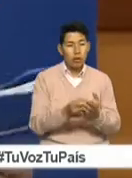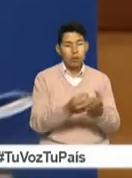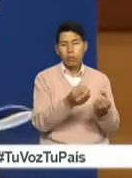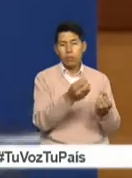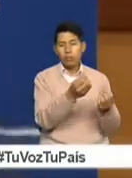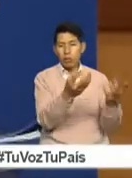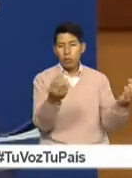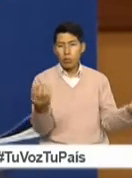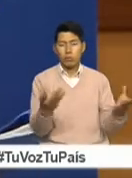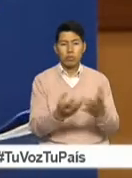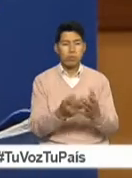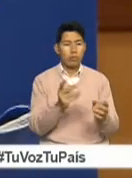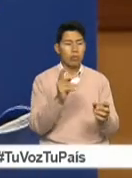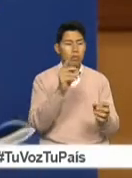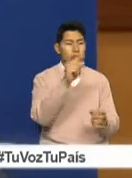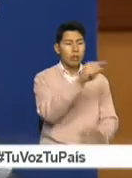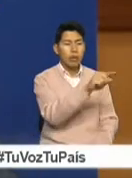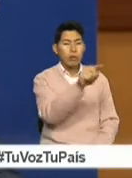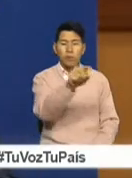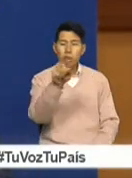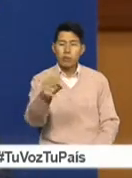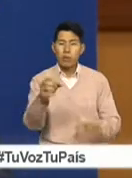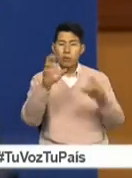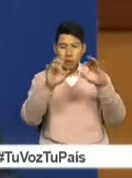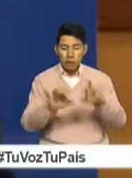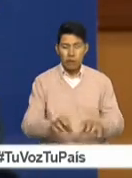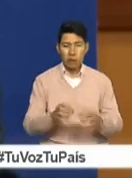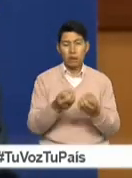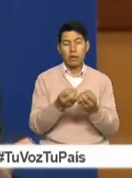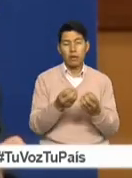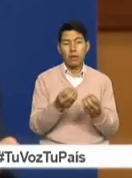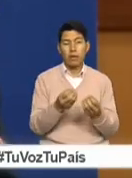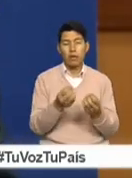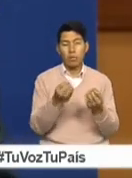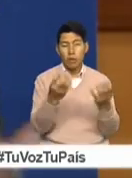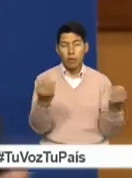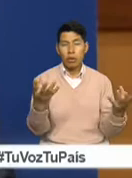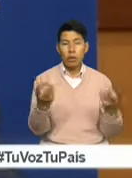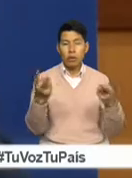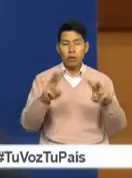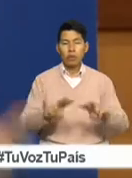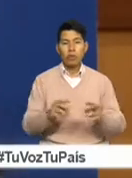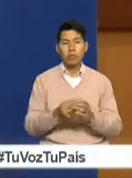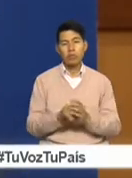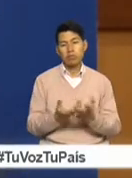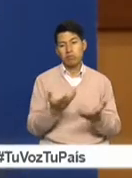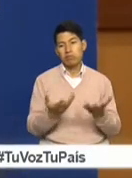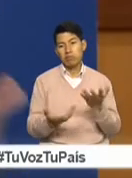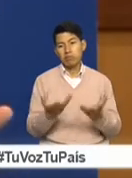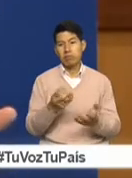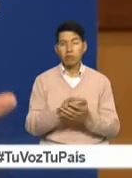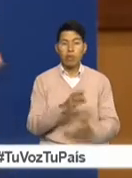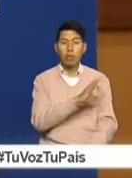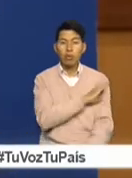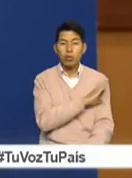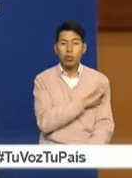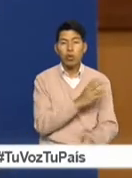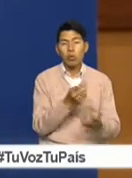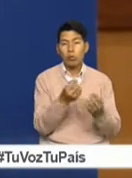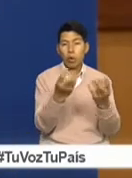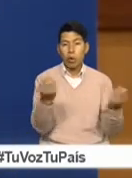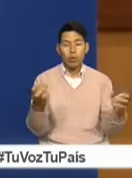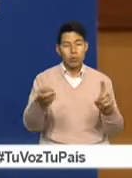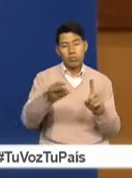lugares en los puntos de la propia secretaria y vamos a tener aplicativos tanto tutoriales la página web etcétera y